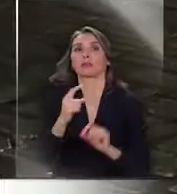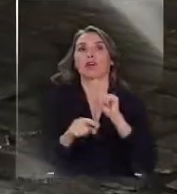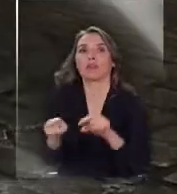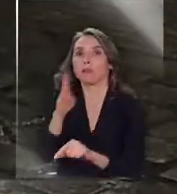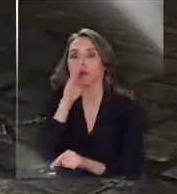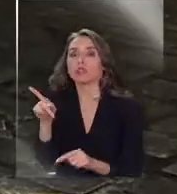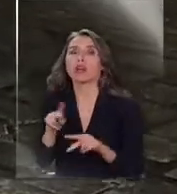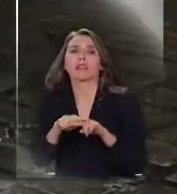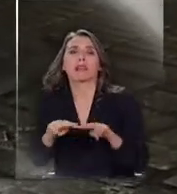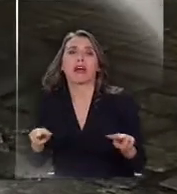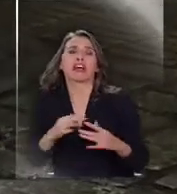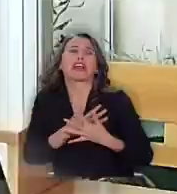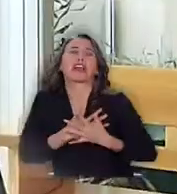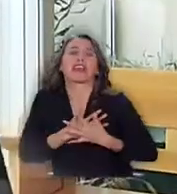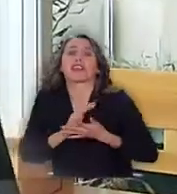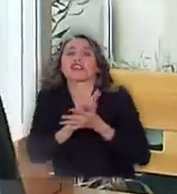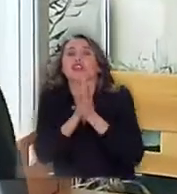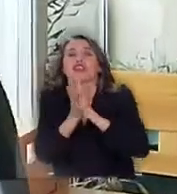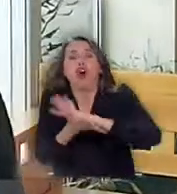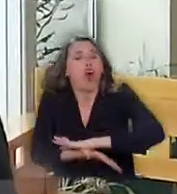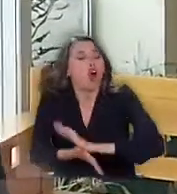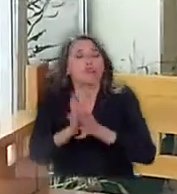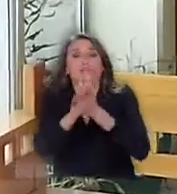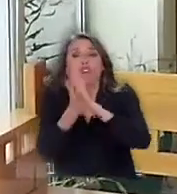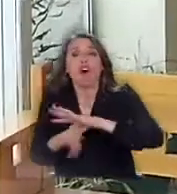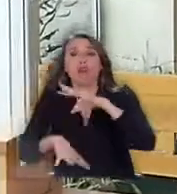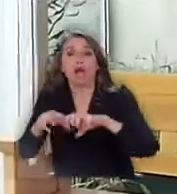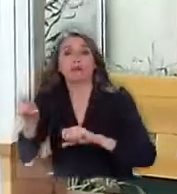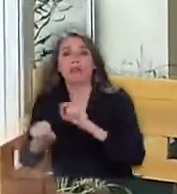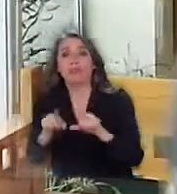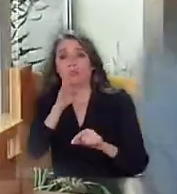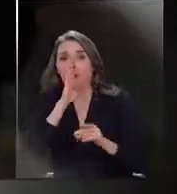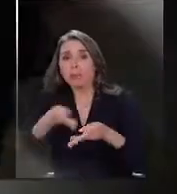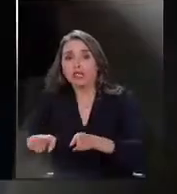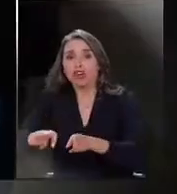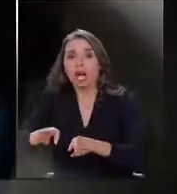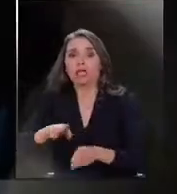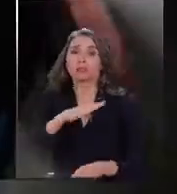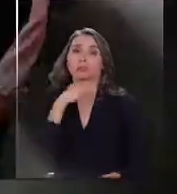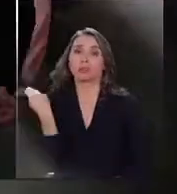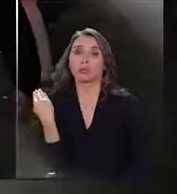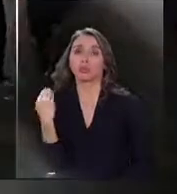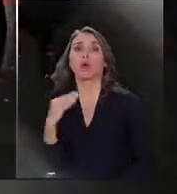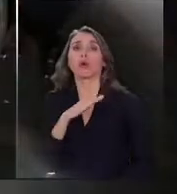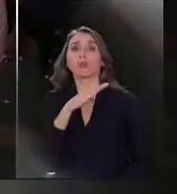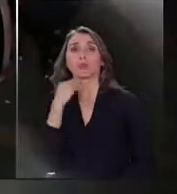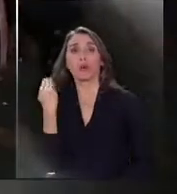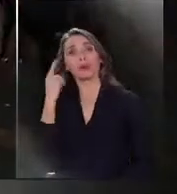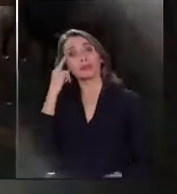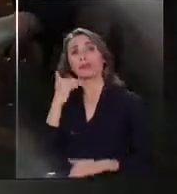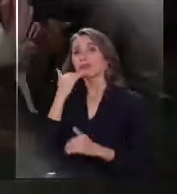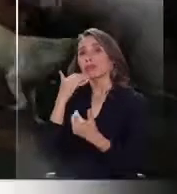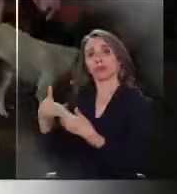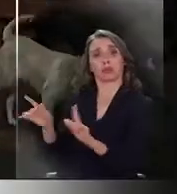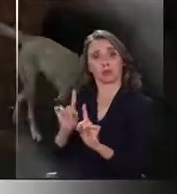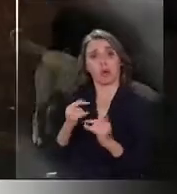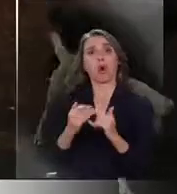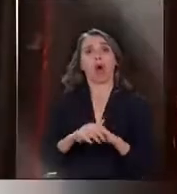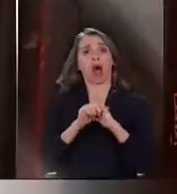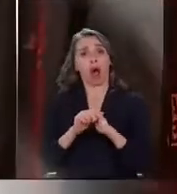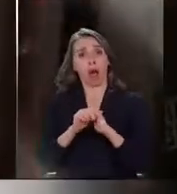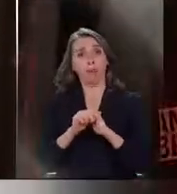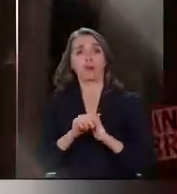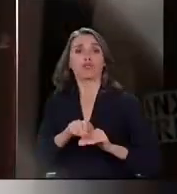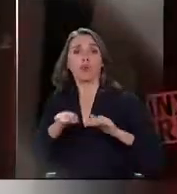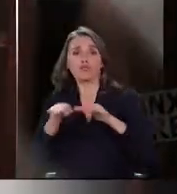de los animales. Él quería todos los animales, todos. Y él, por defender un perro callejero, murió. Su muerte no ha sido en vano. Hoy sus amigos y